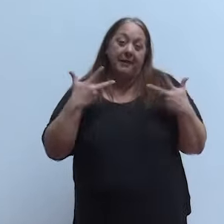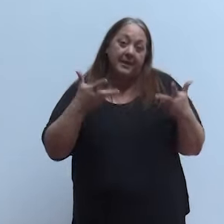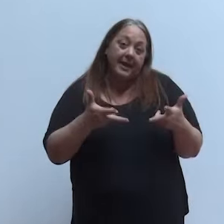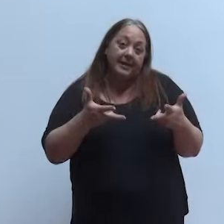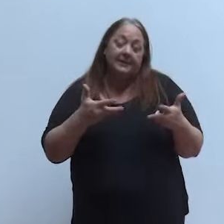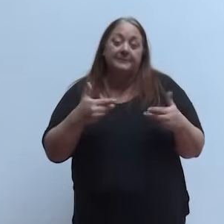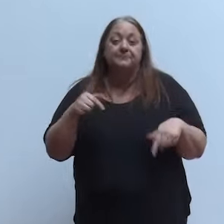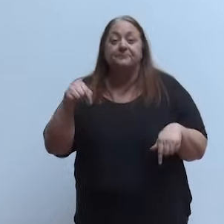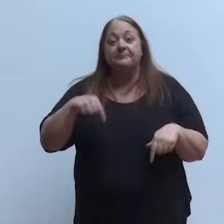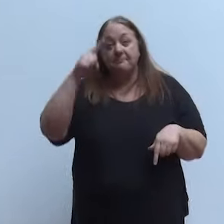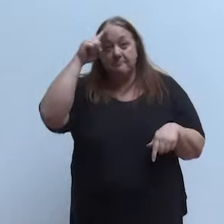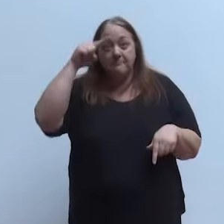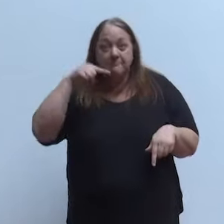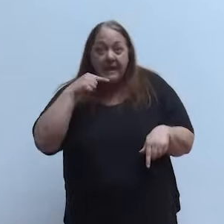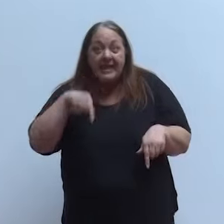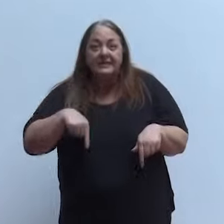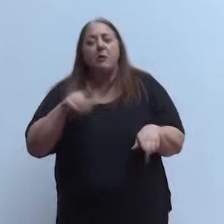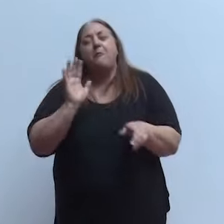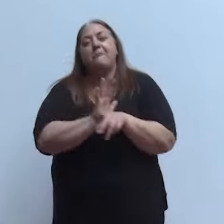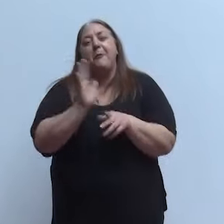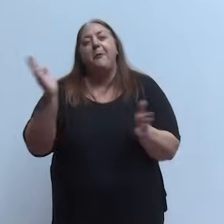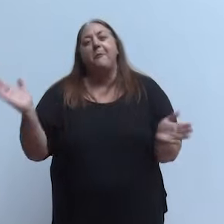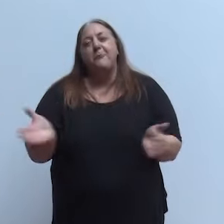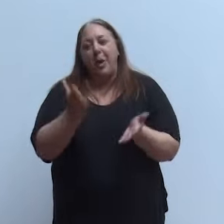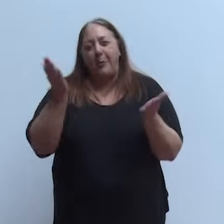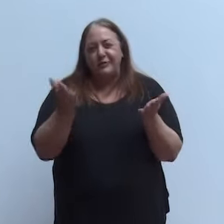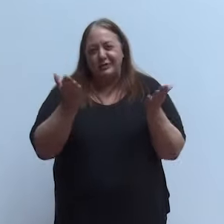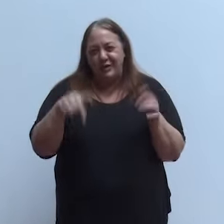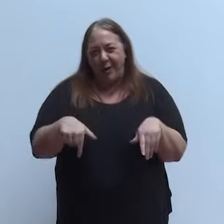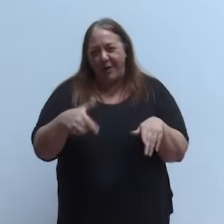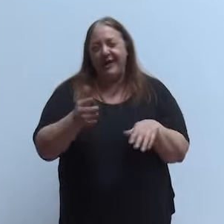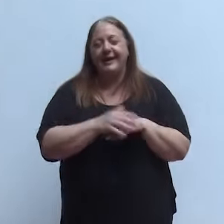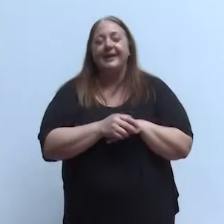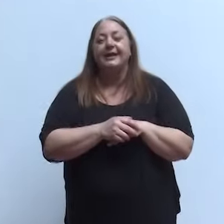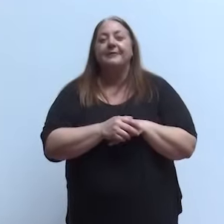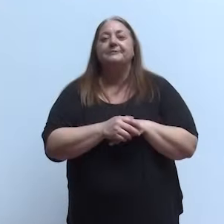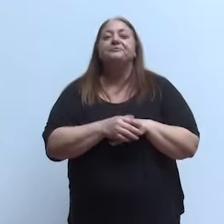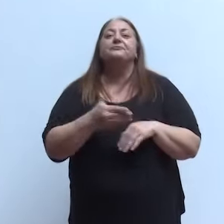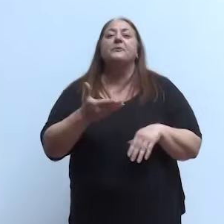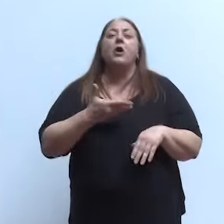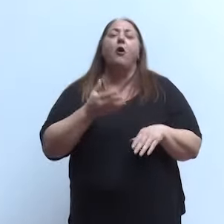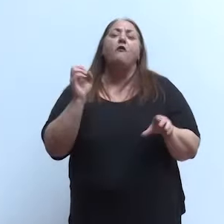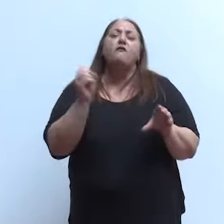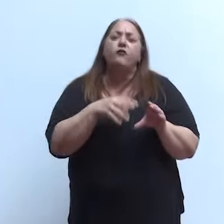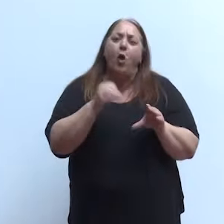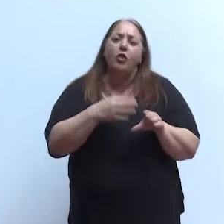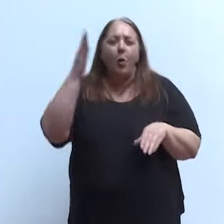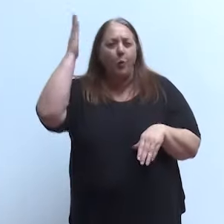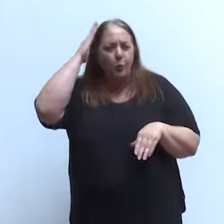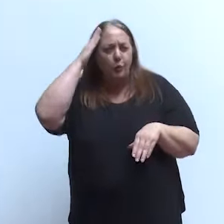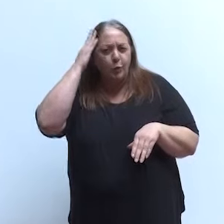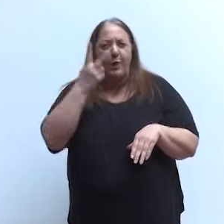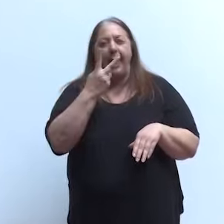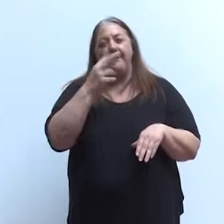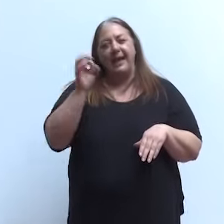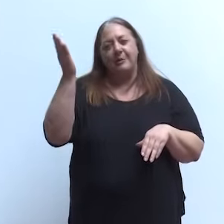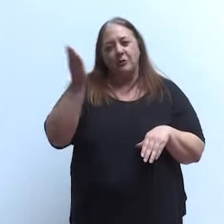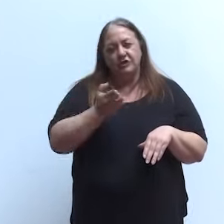mes en promoción por el fondo de de cultura económica está en promoción con el 20%